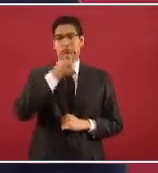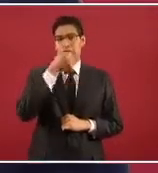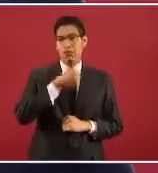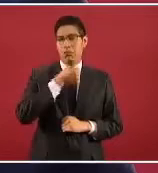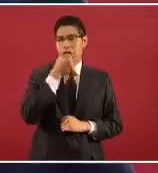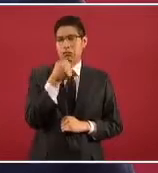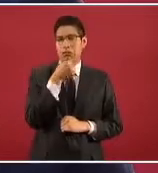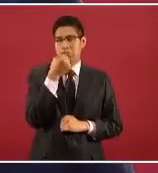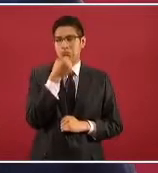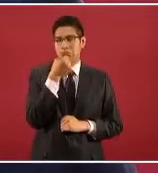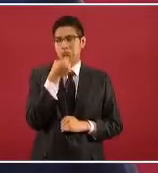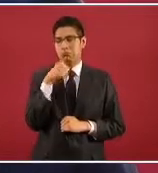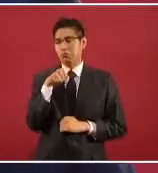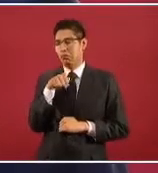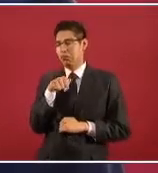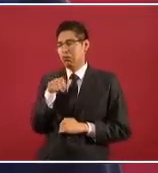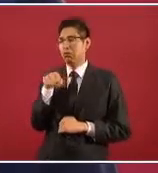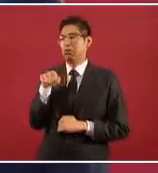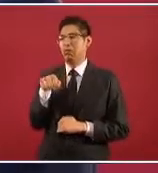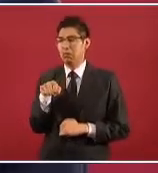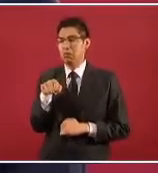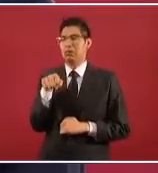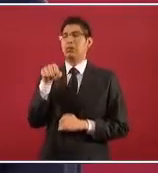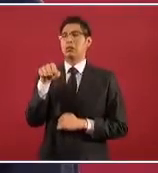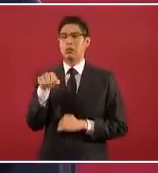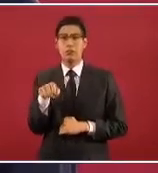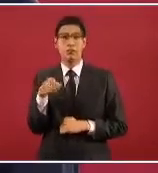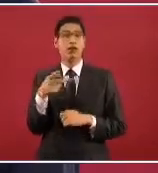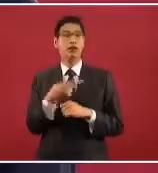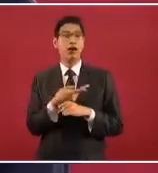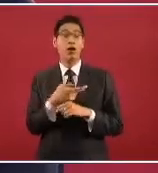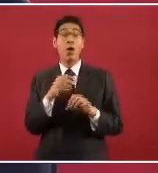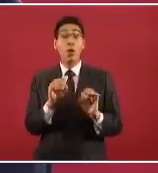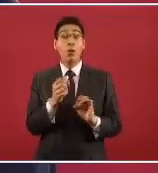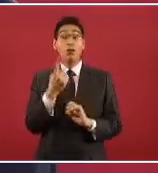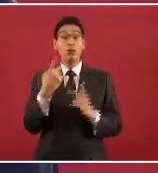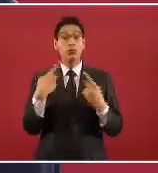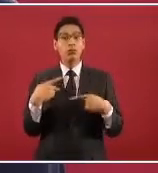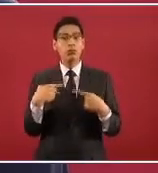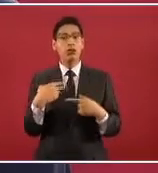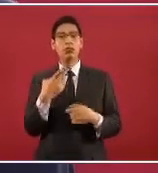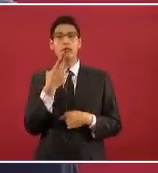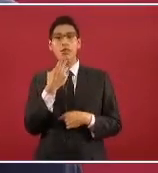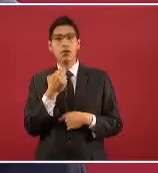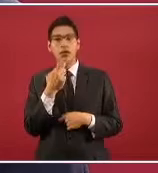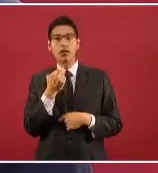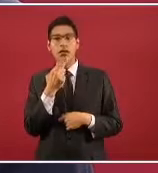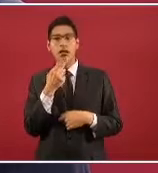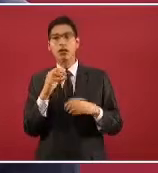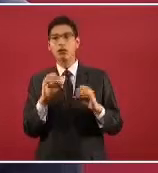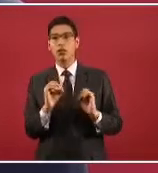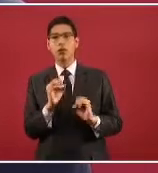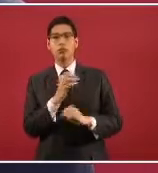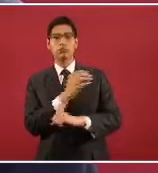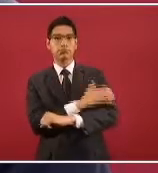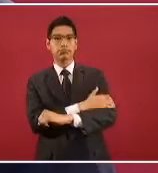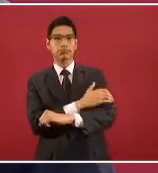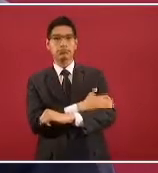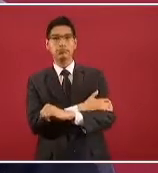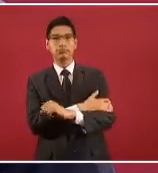o una gente con diabetes, con hipertensión,